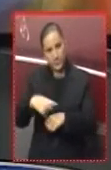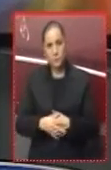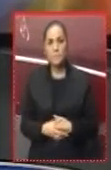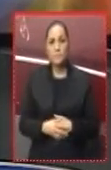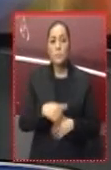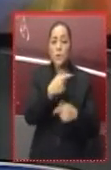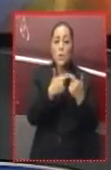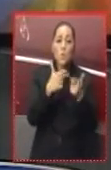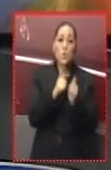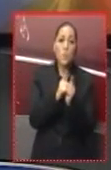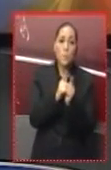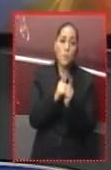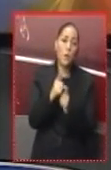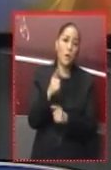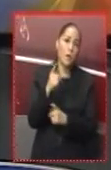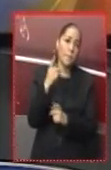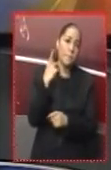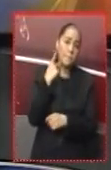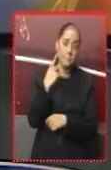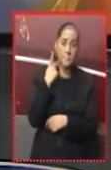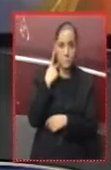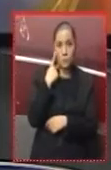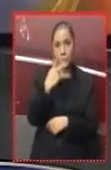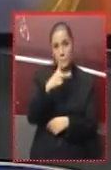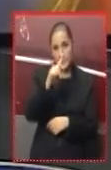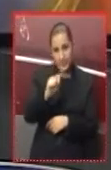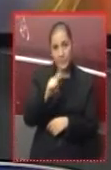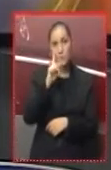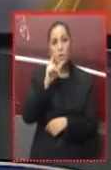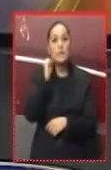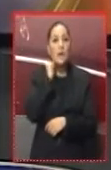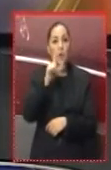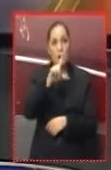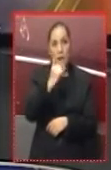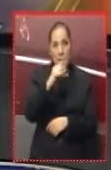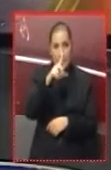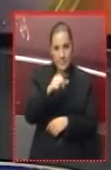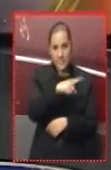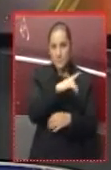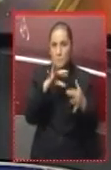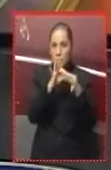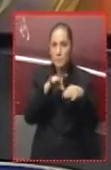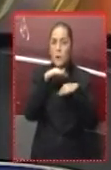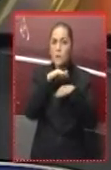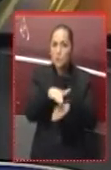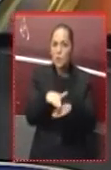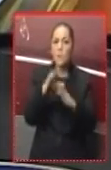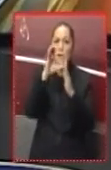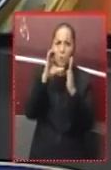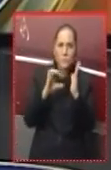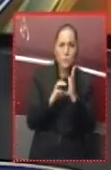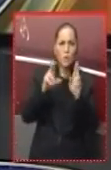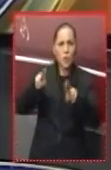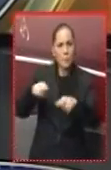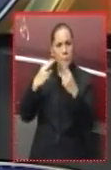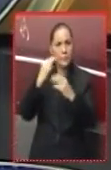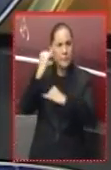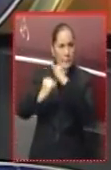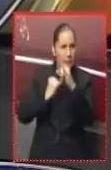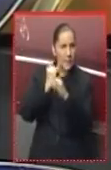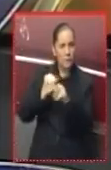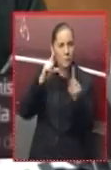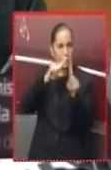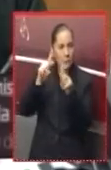Laida Sansores se refirió a la relación entre el texto constitucional y los tratados internacionales firmados por nuestro país en materia